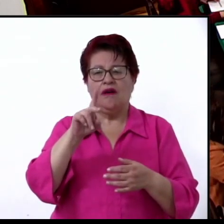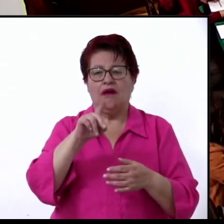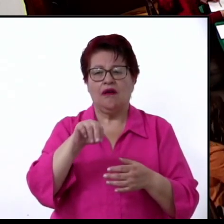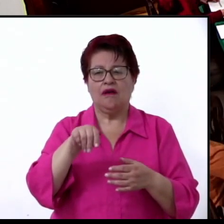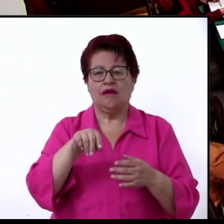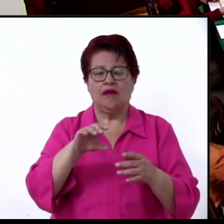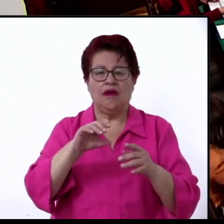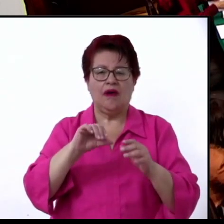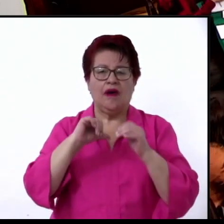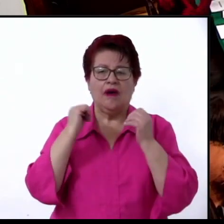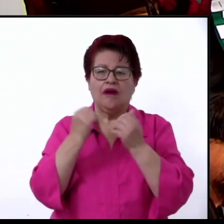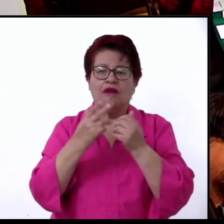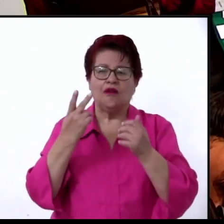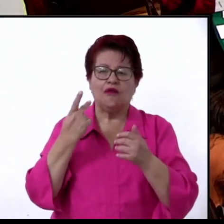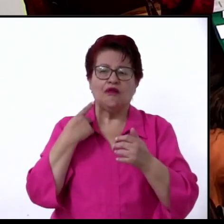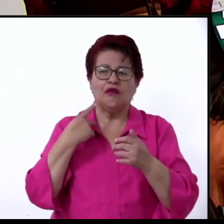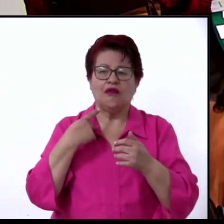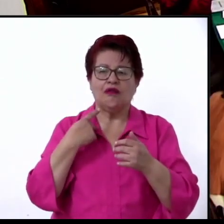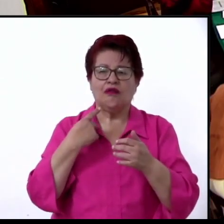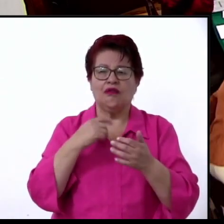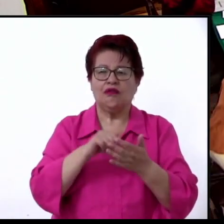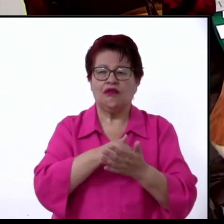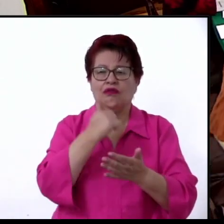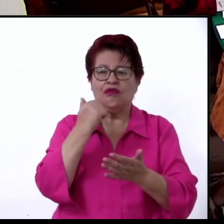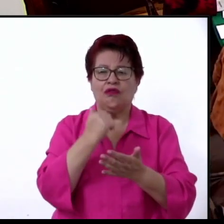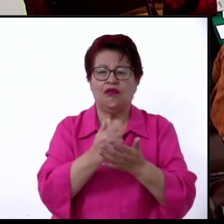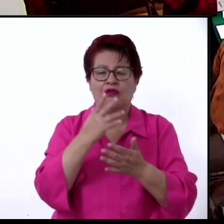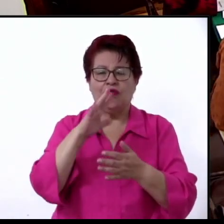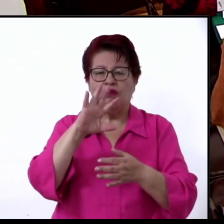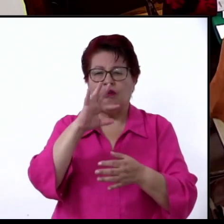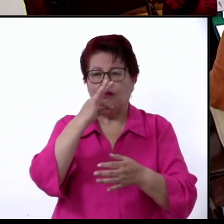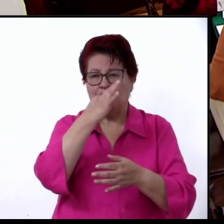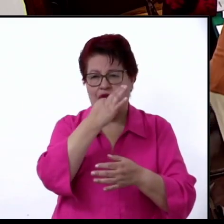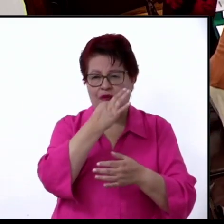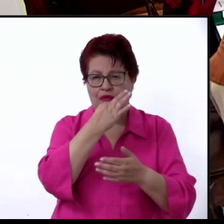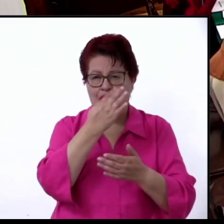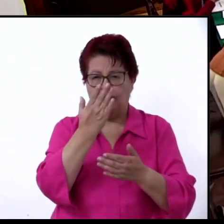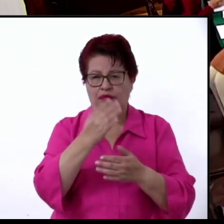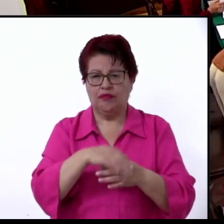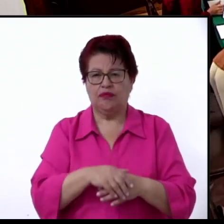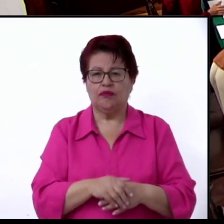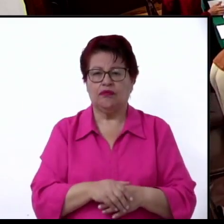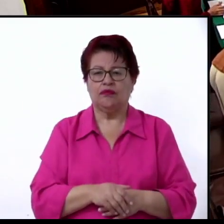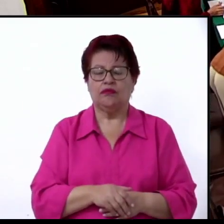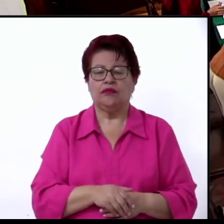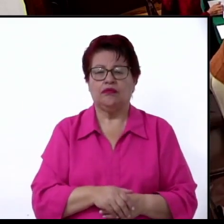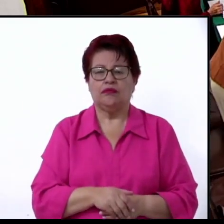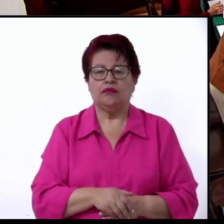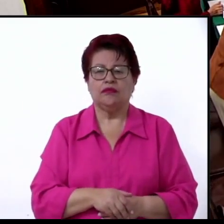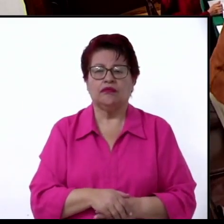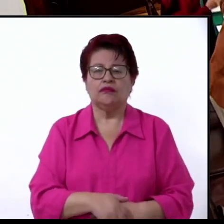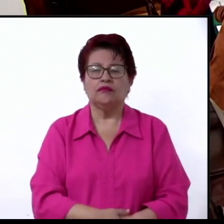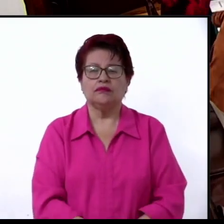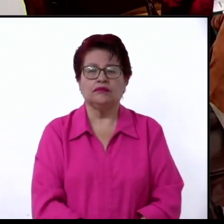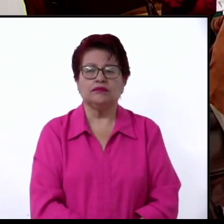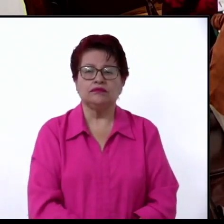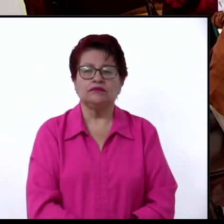la Asociación Parlamentaria Ciudadana, hasta por 5 minutos. Adelante, diputada.